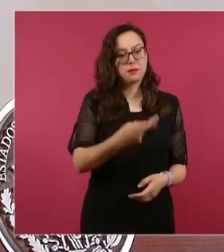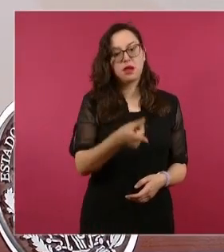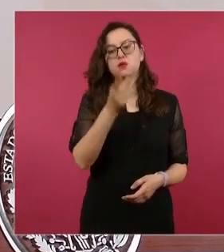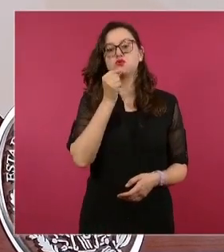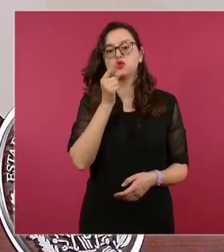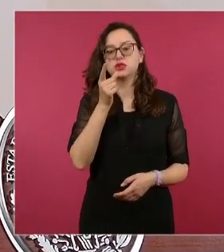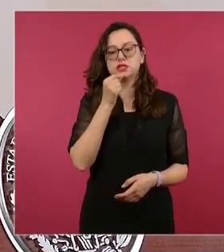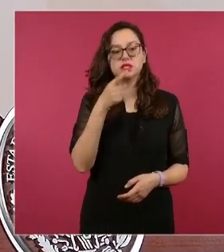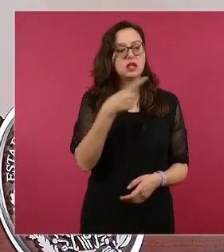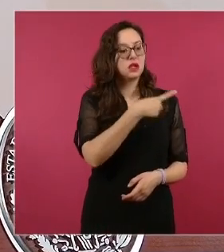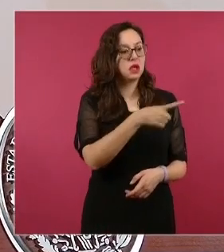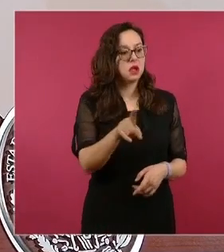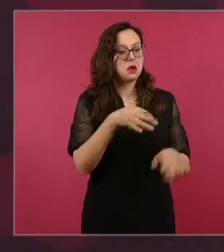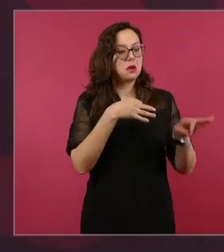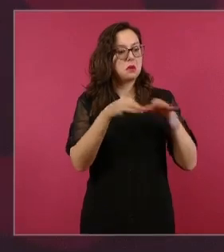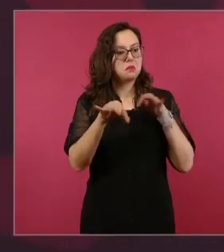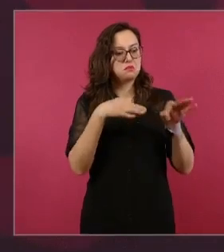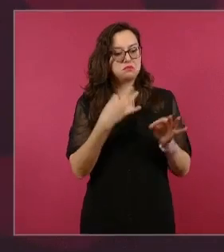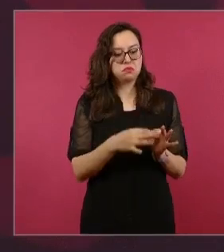habían hecho